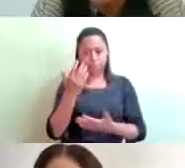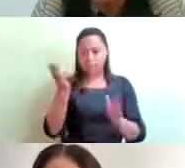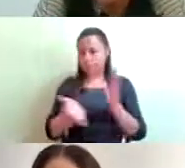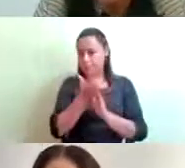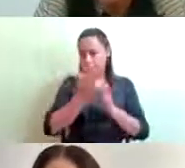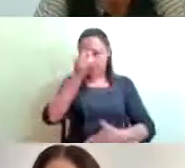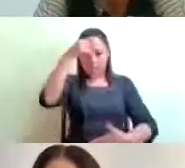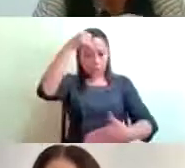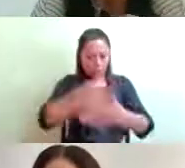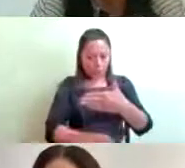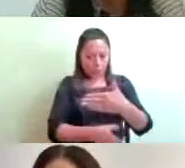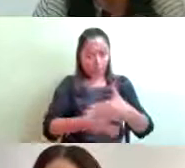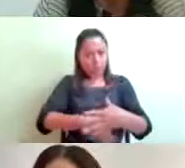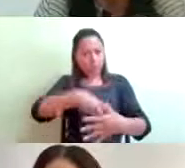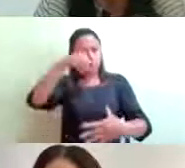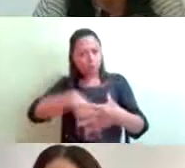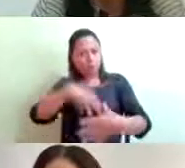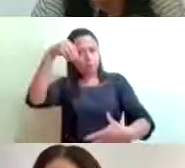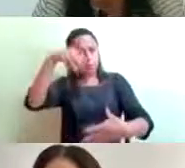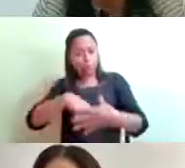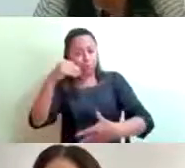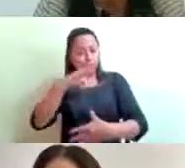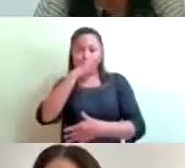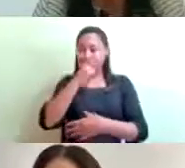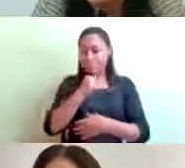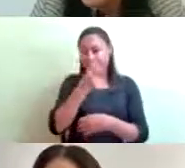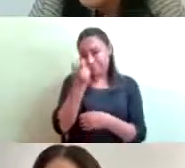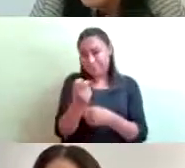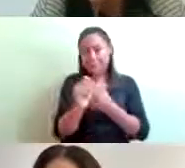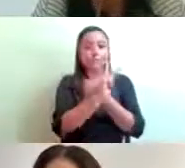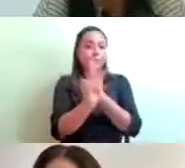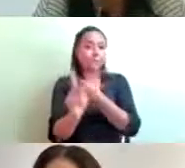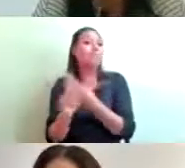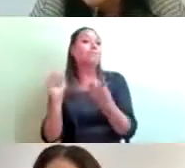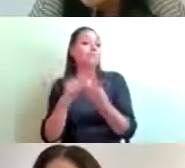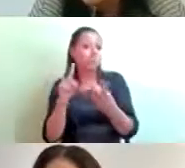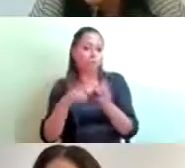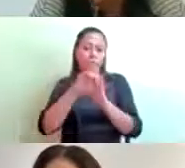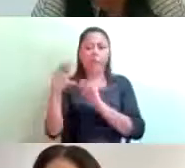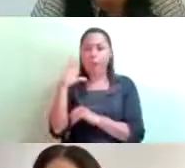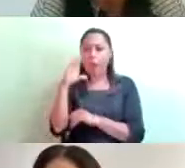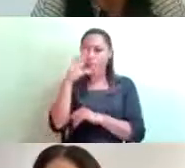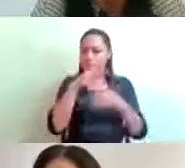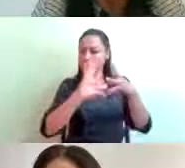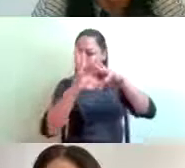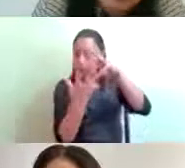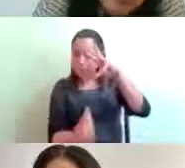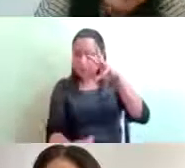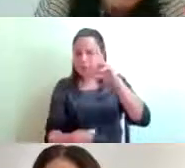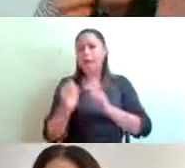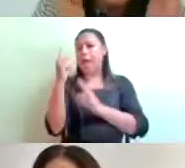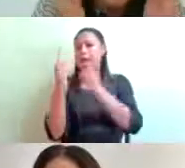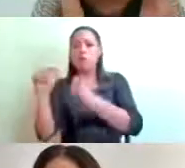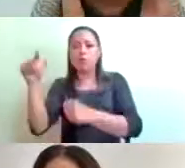Entonces vemos cómo esta situación se da, por ejemplo, en países en África, alguna parte de Asia, en